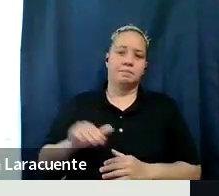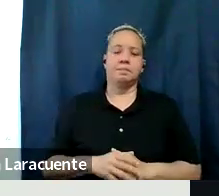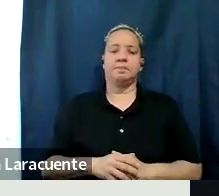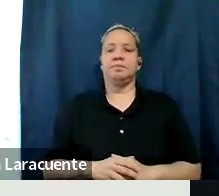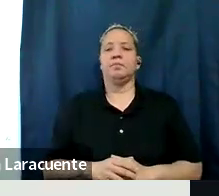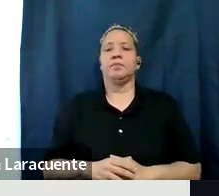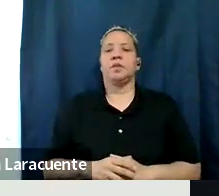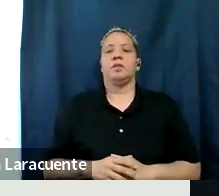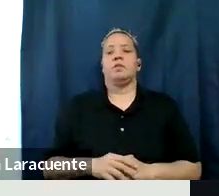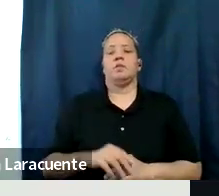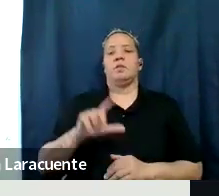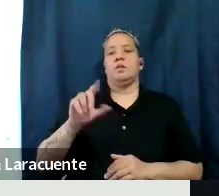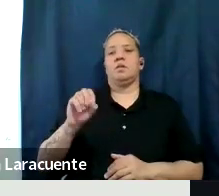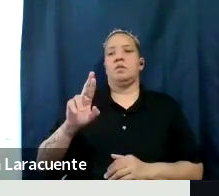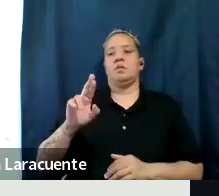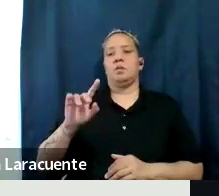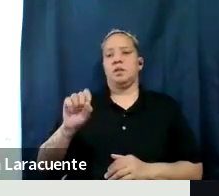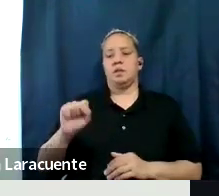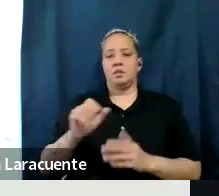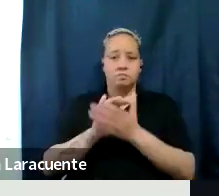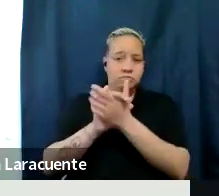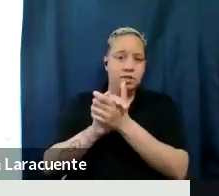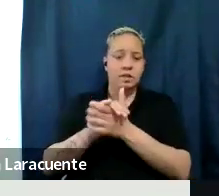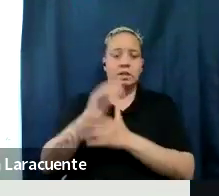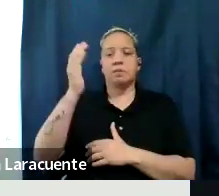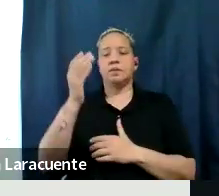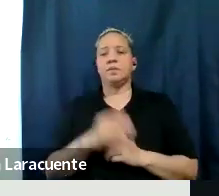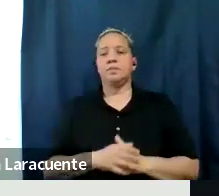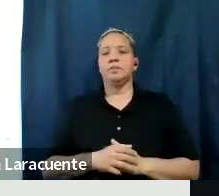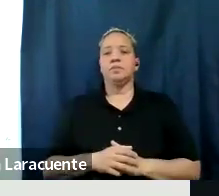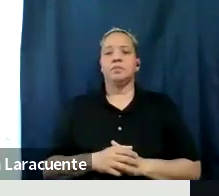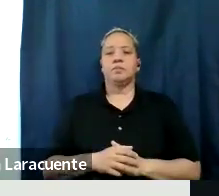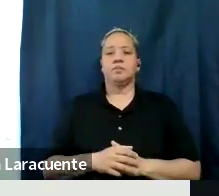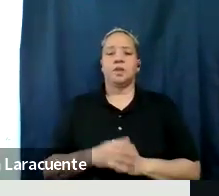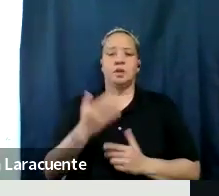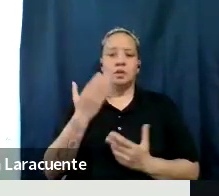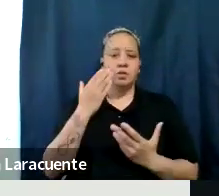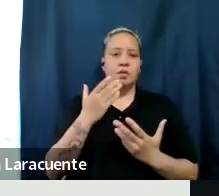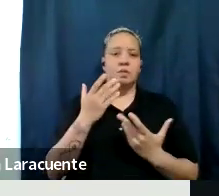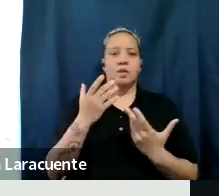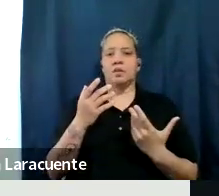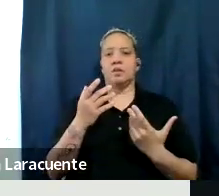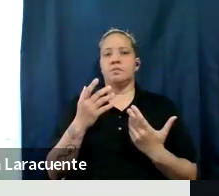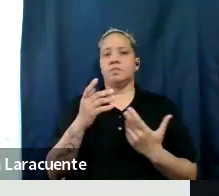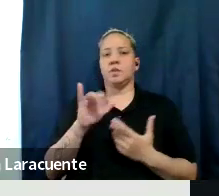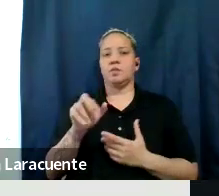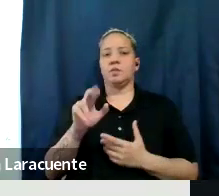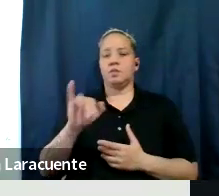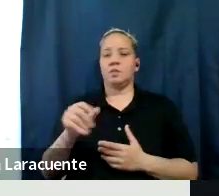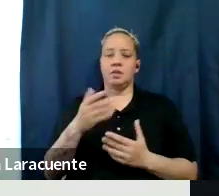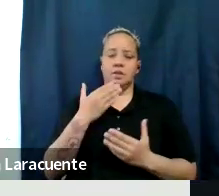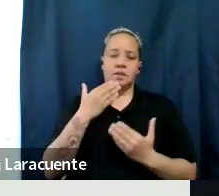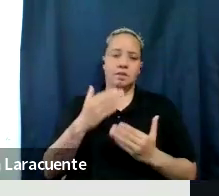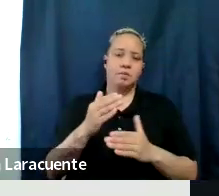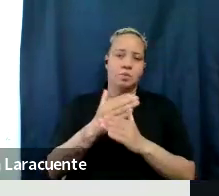De parte de Lourdes Tañón, le felicita por la presentación y desconocía muchos de los detalles sobre Juan Ramón Jiménez. Gracias por